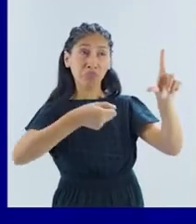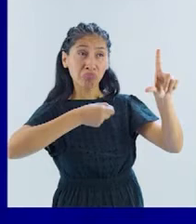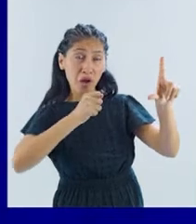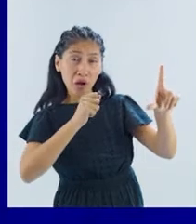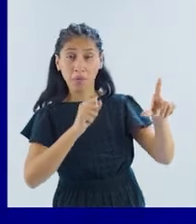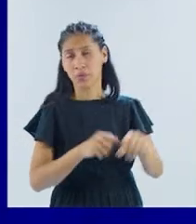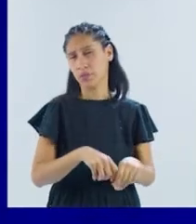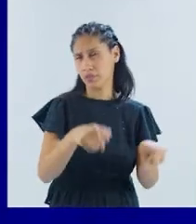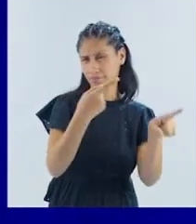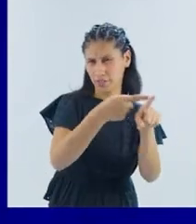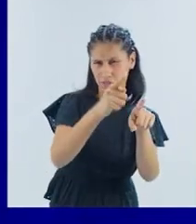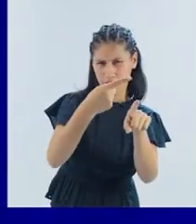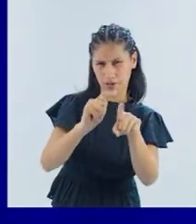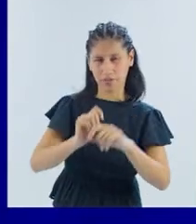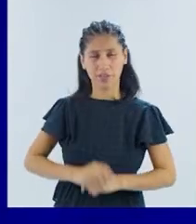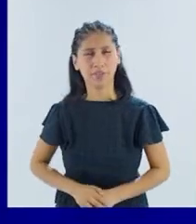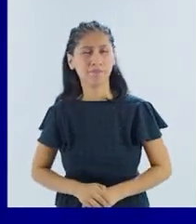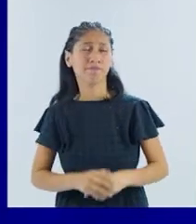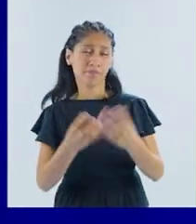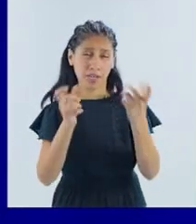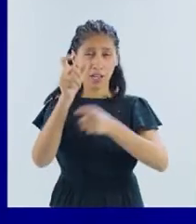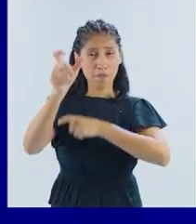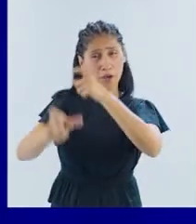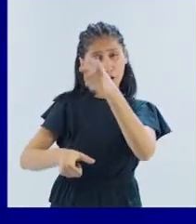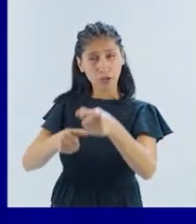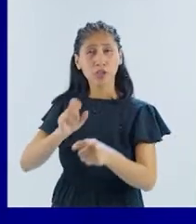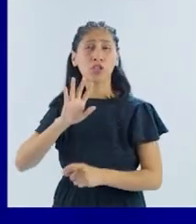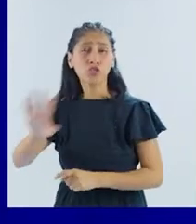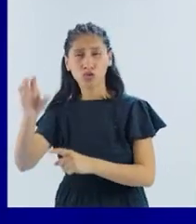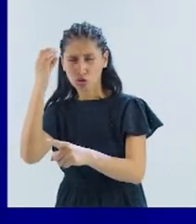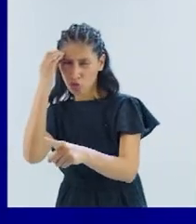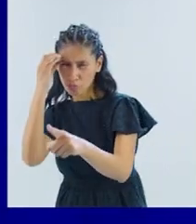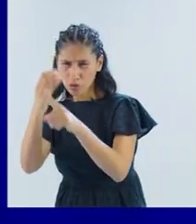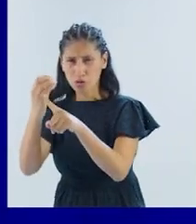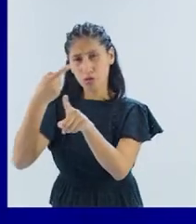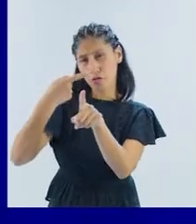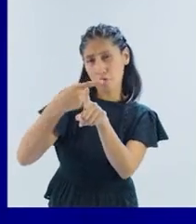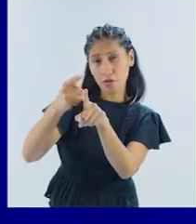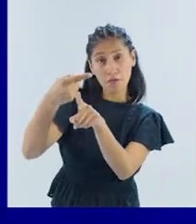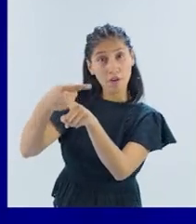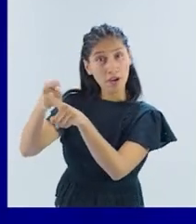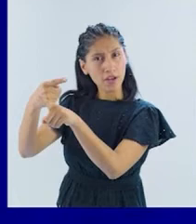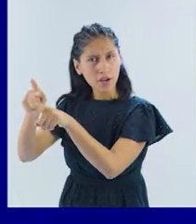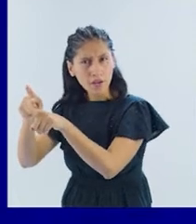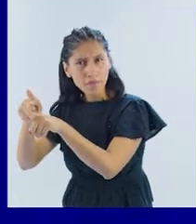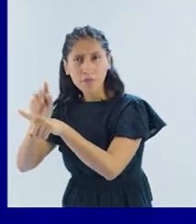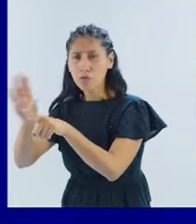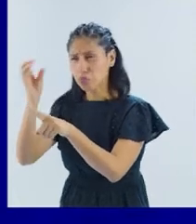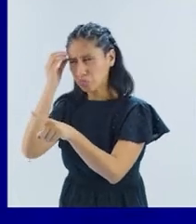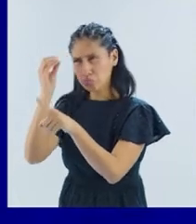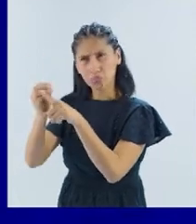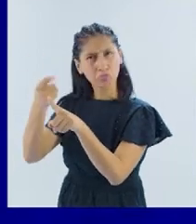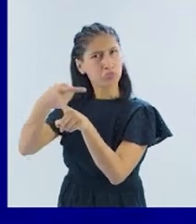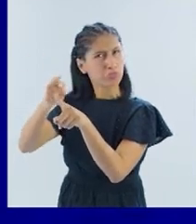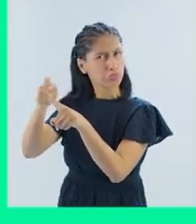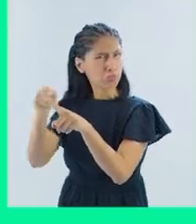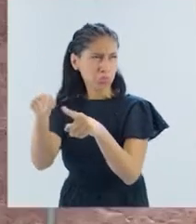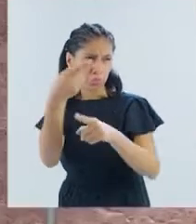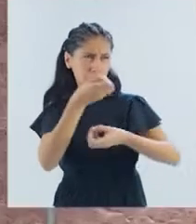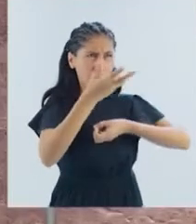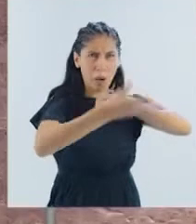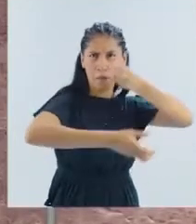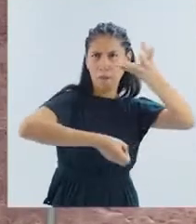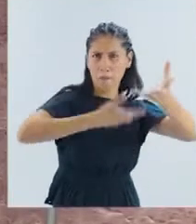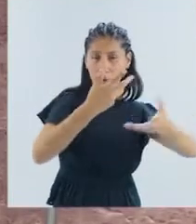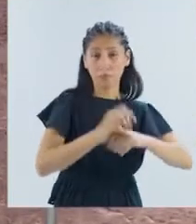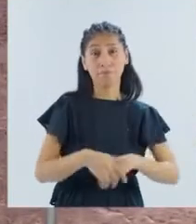etc. En ellos, diversos ponentes exponen su visión, punto de vista o perspectiva con relación a una temática en común. A